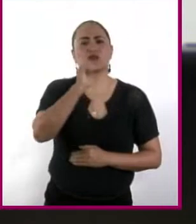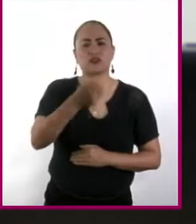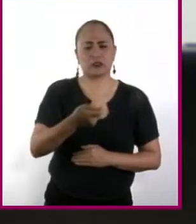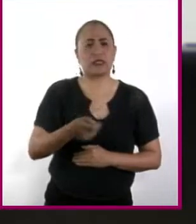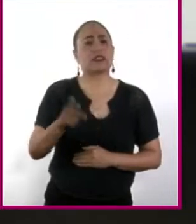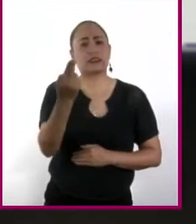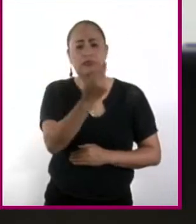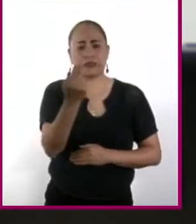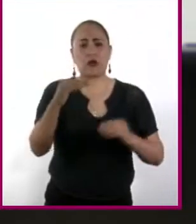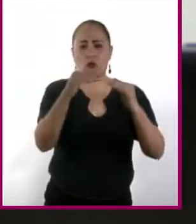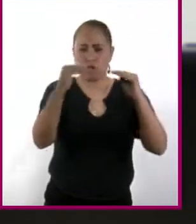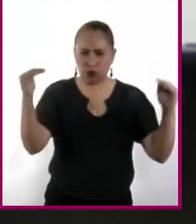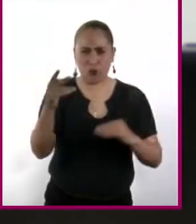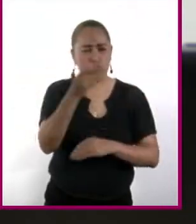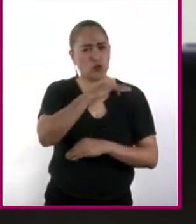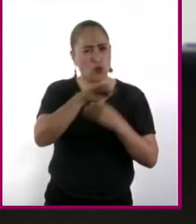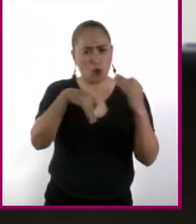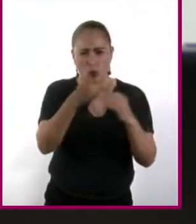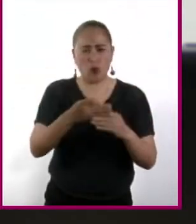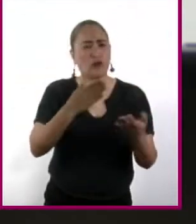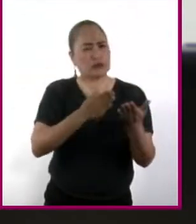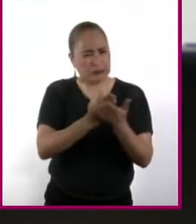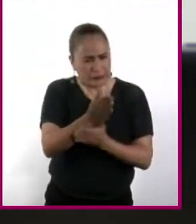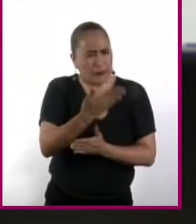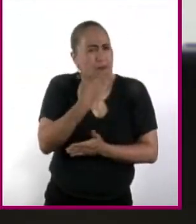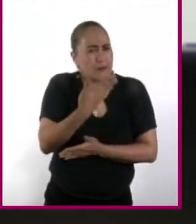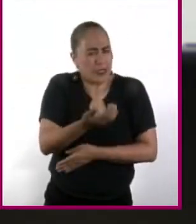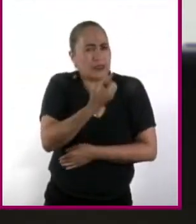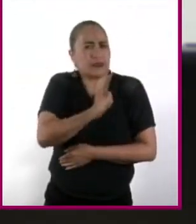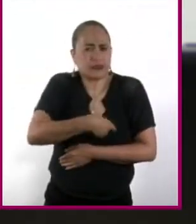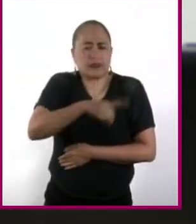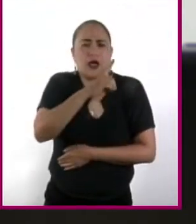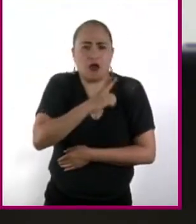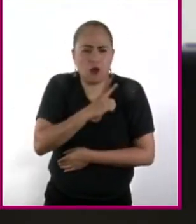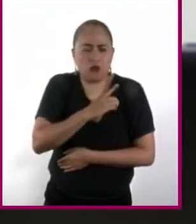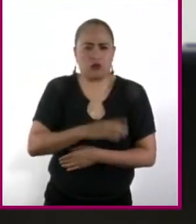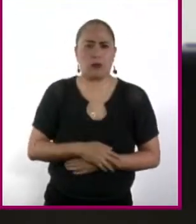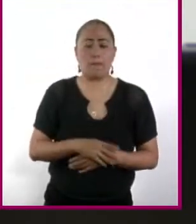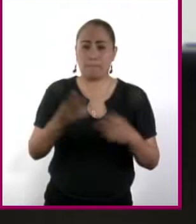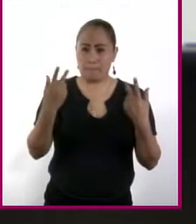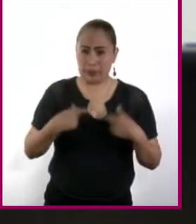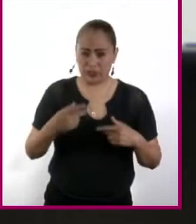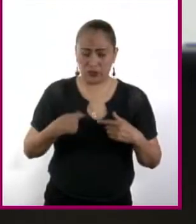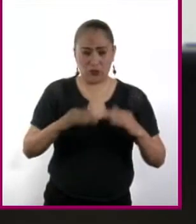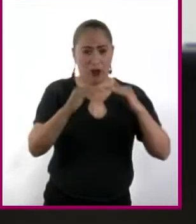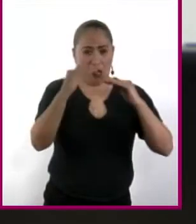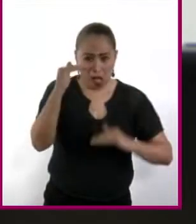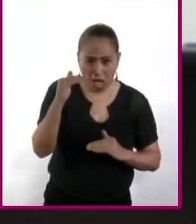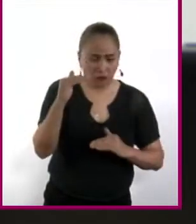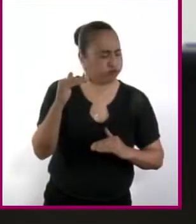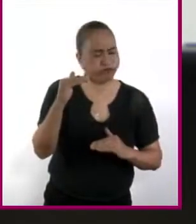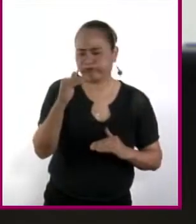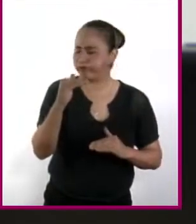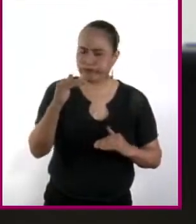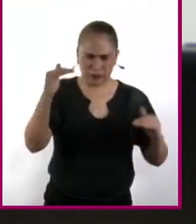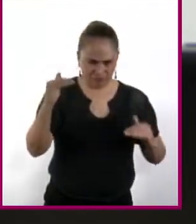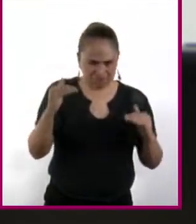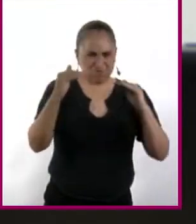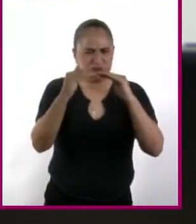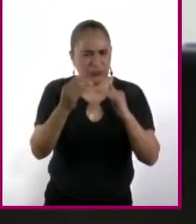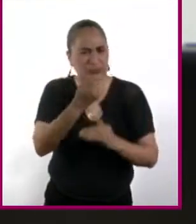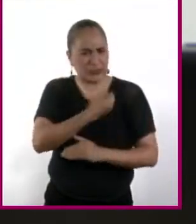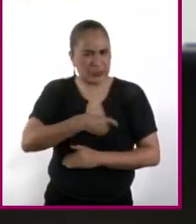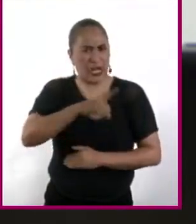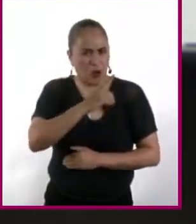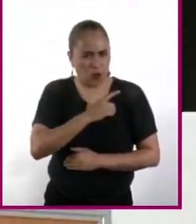para desarrollar el potencial de salud plena. Más pragmáticamente, ninguna persona debe estar en desventaja para alcanzar dicho potencial